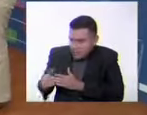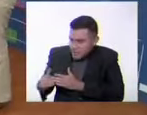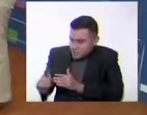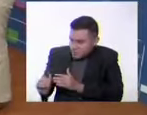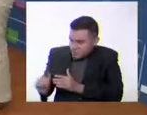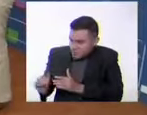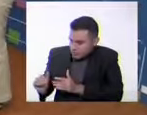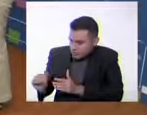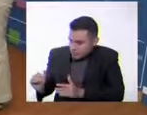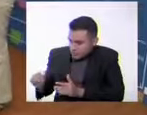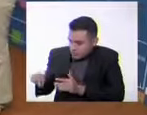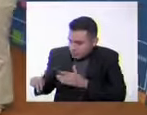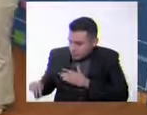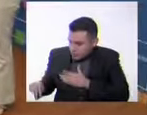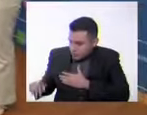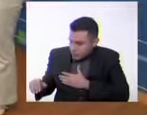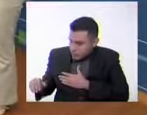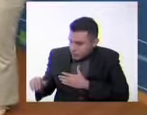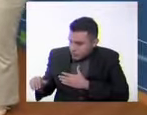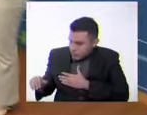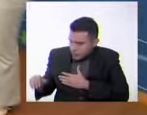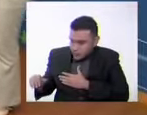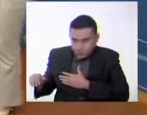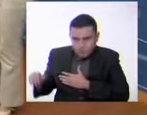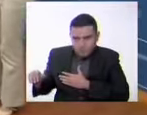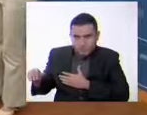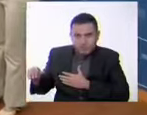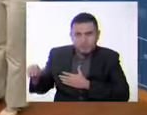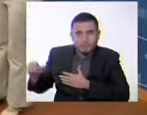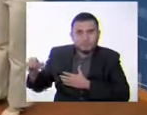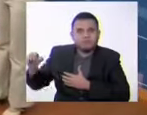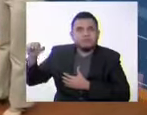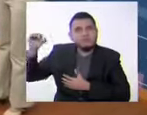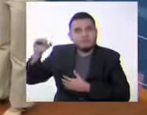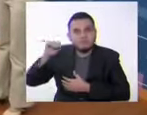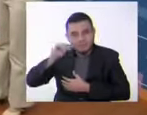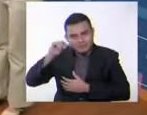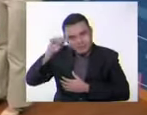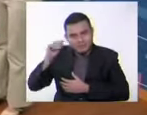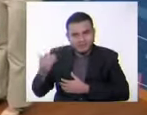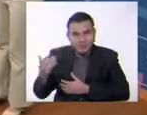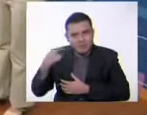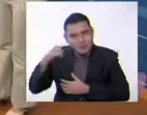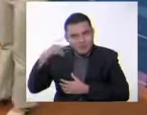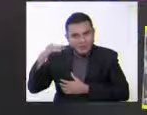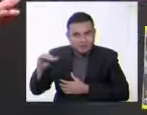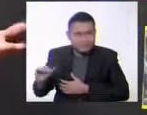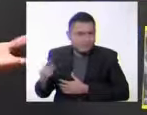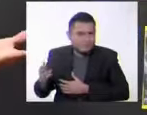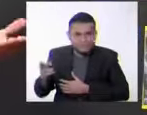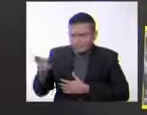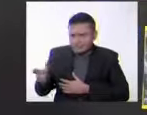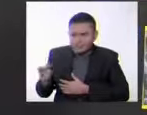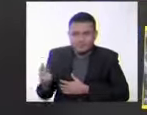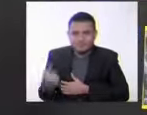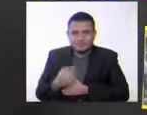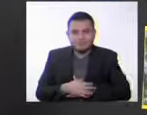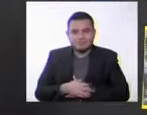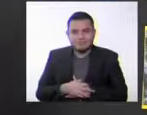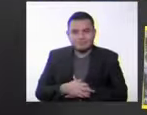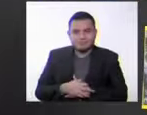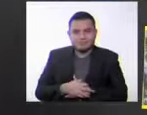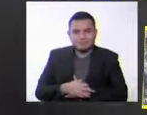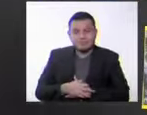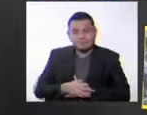un niño, entonces es importante que tengan en cuenta que han sufrido cambios. Sin embargo, siguen siendo la misma persona. Es